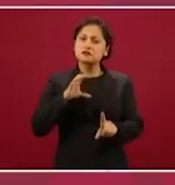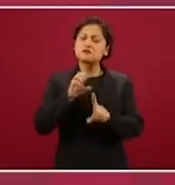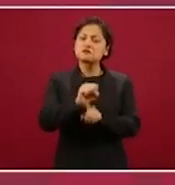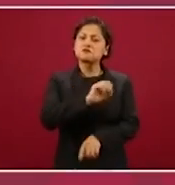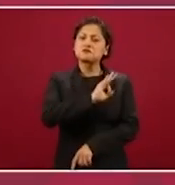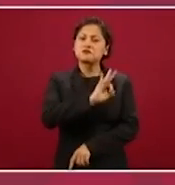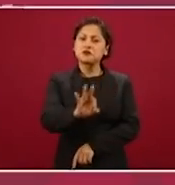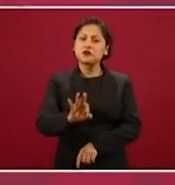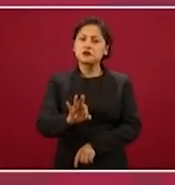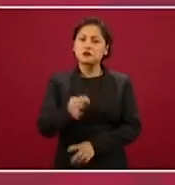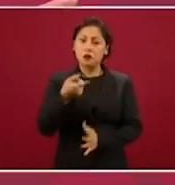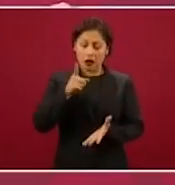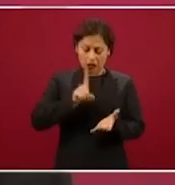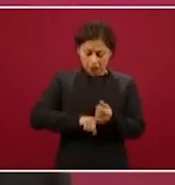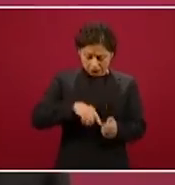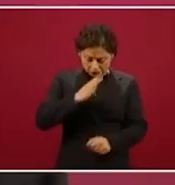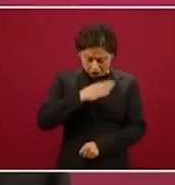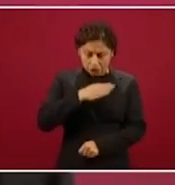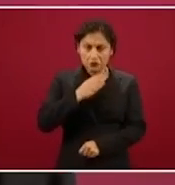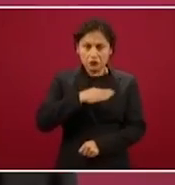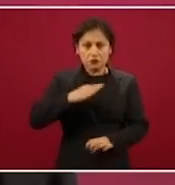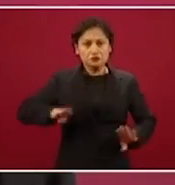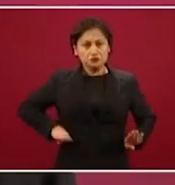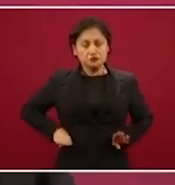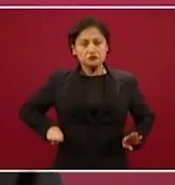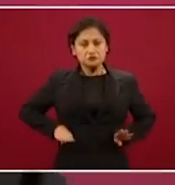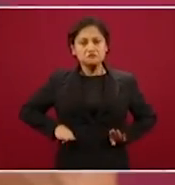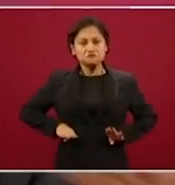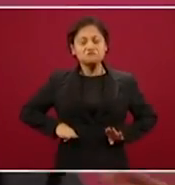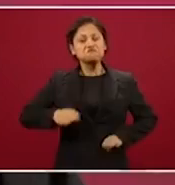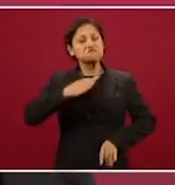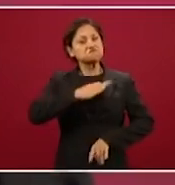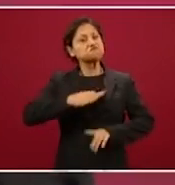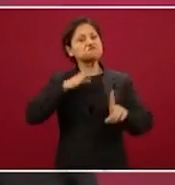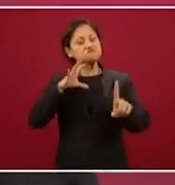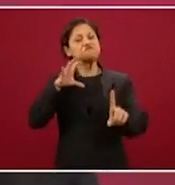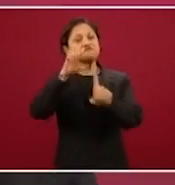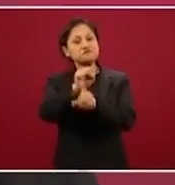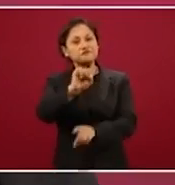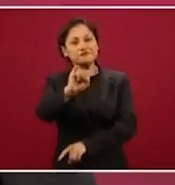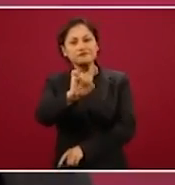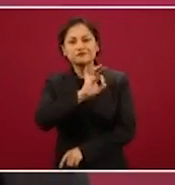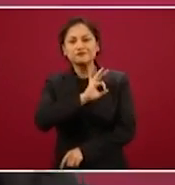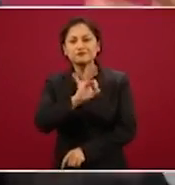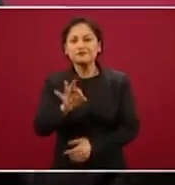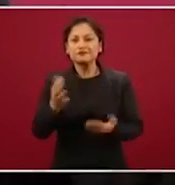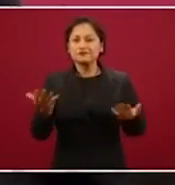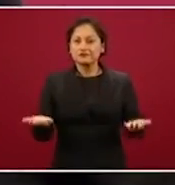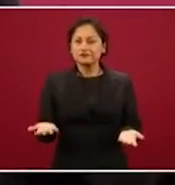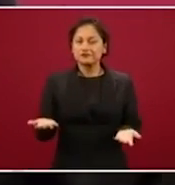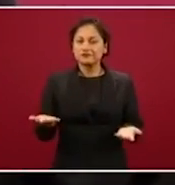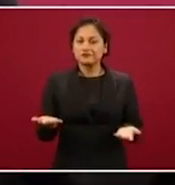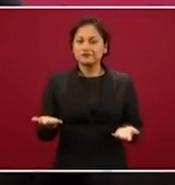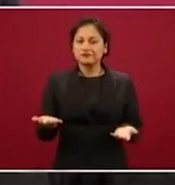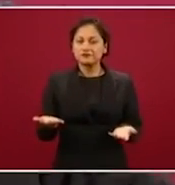Solo siendo buenos podemos ser felices. Y no es un asunto solo